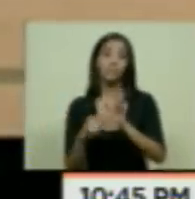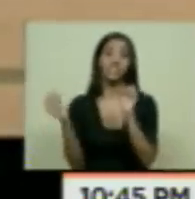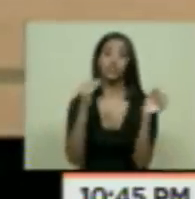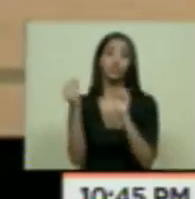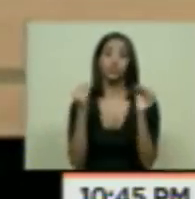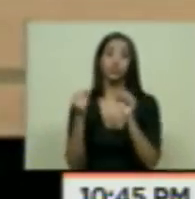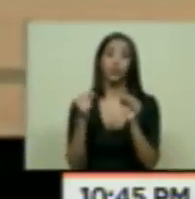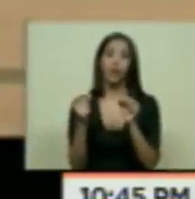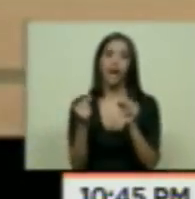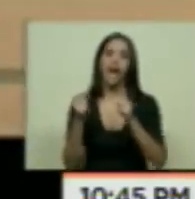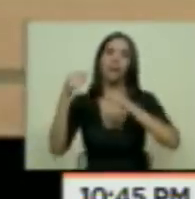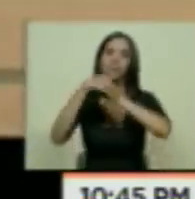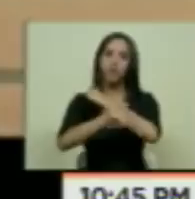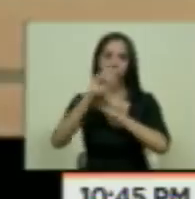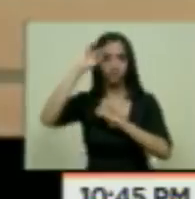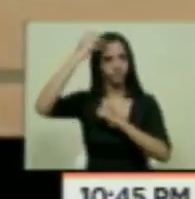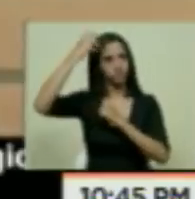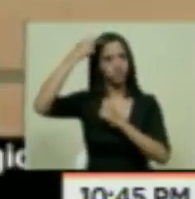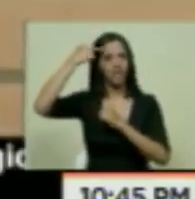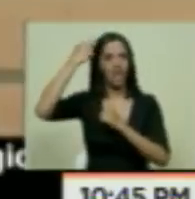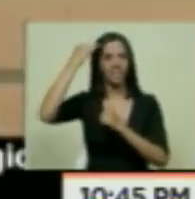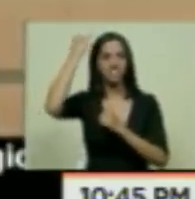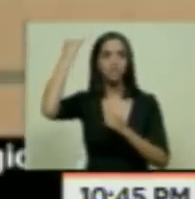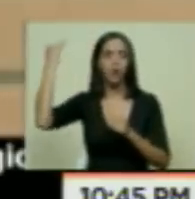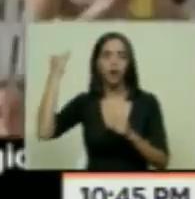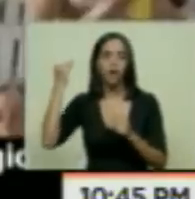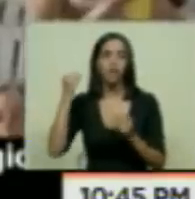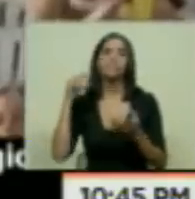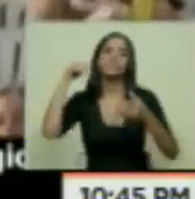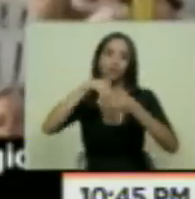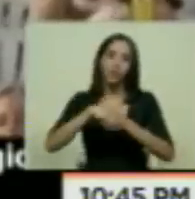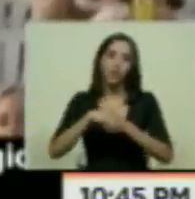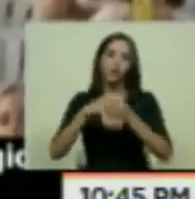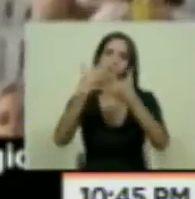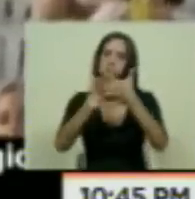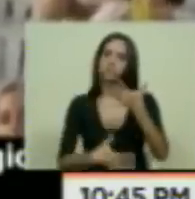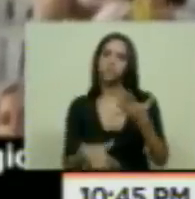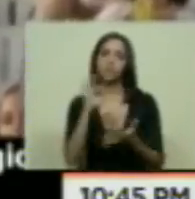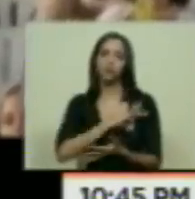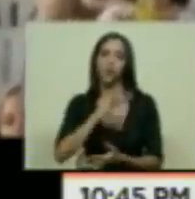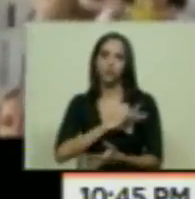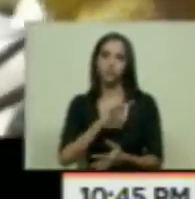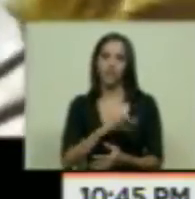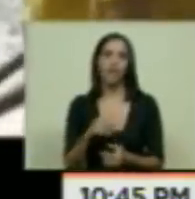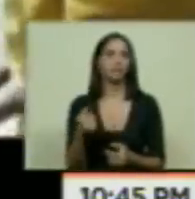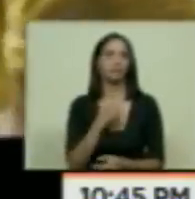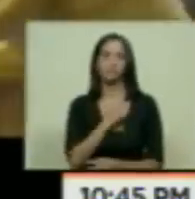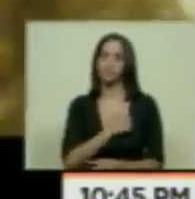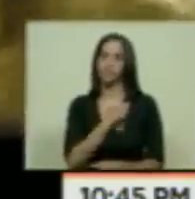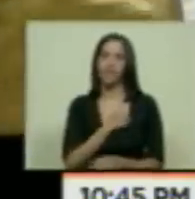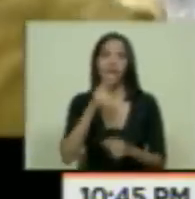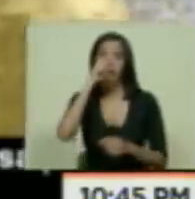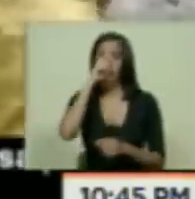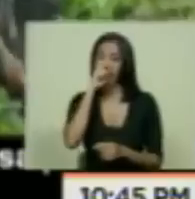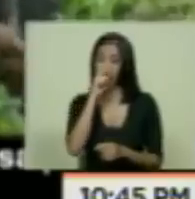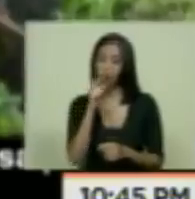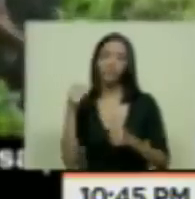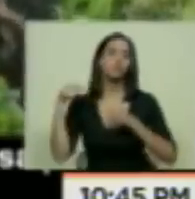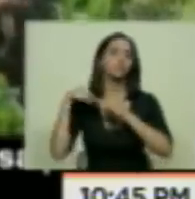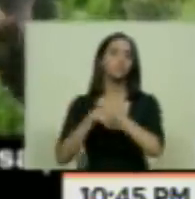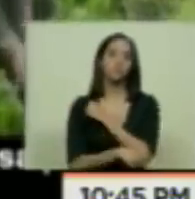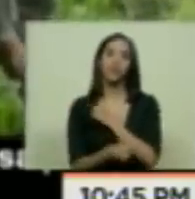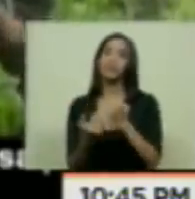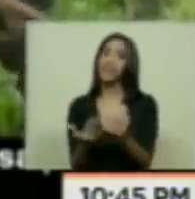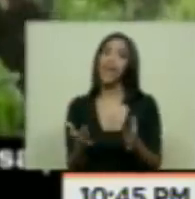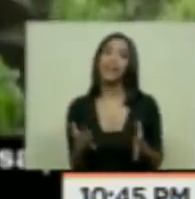trasfondo ideológico. Detrás de estos escenarios se esconde un entramado social inoxiológico lamentable. El odio se ha intensificado. Que alguien gane